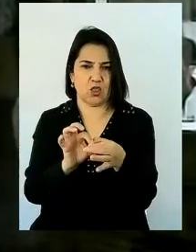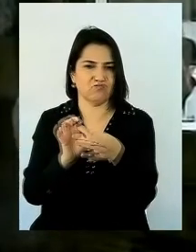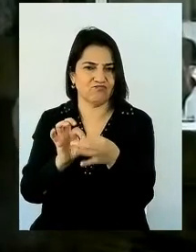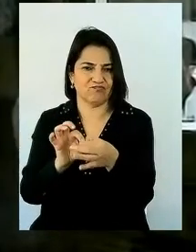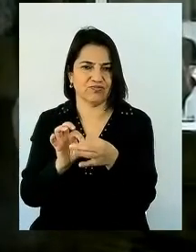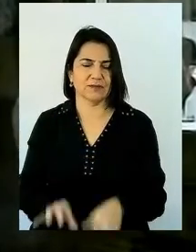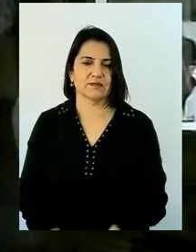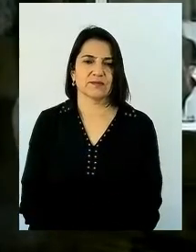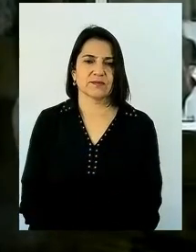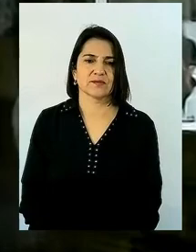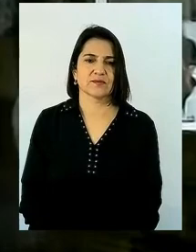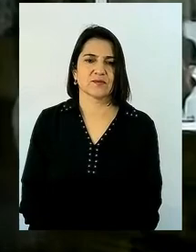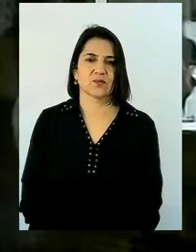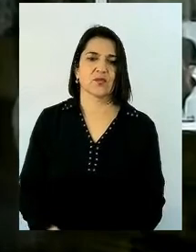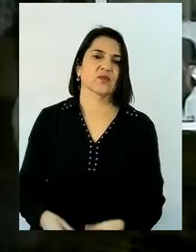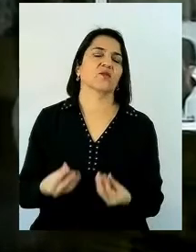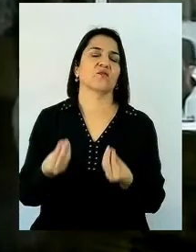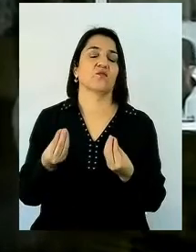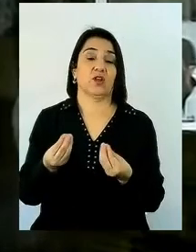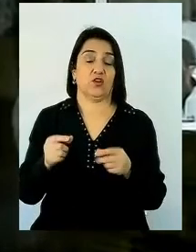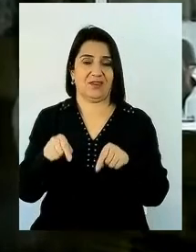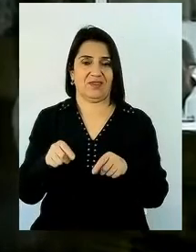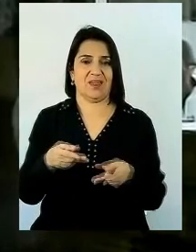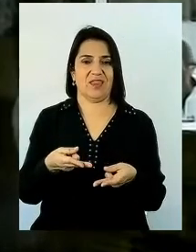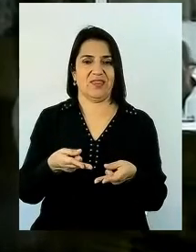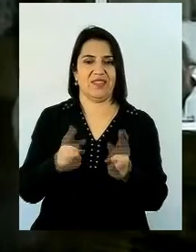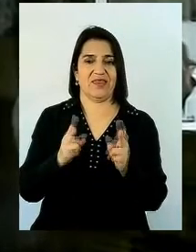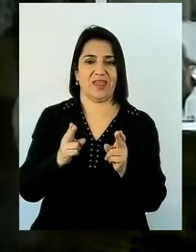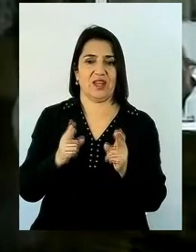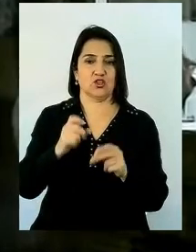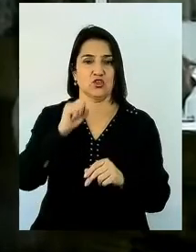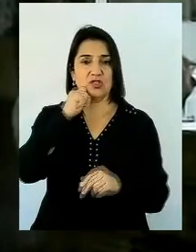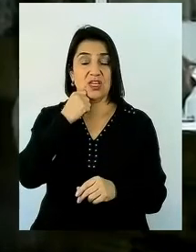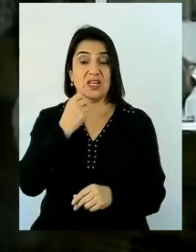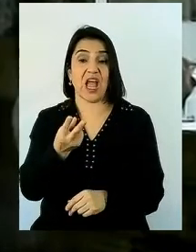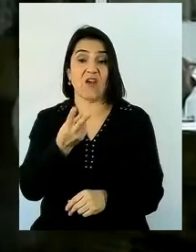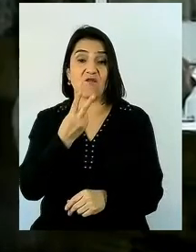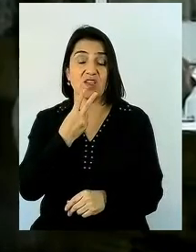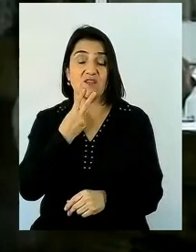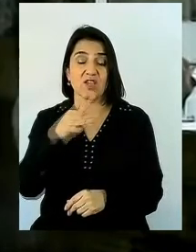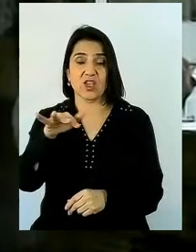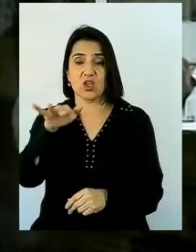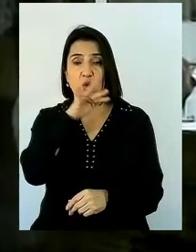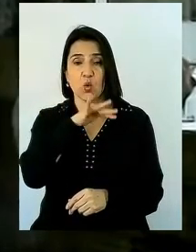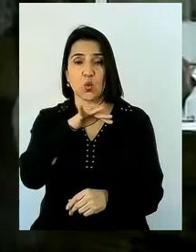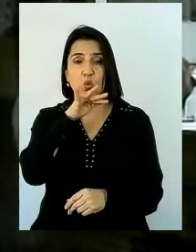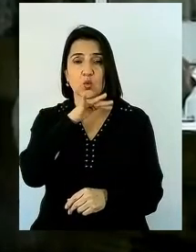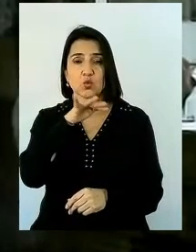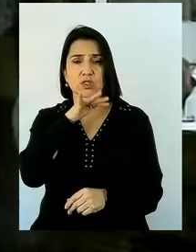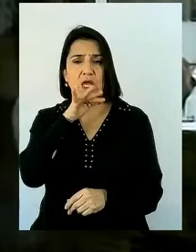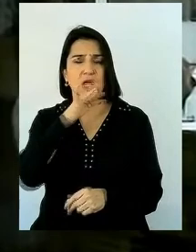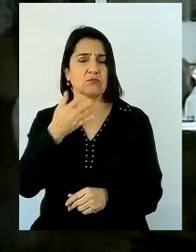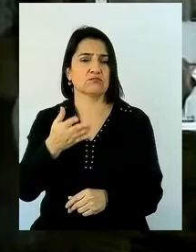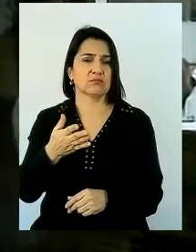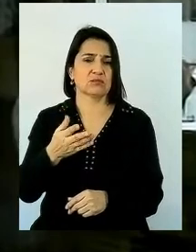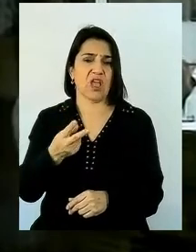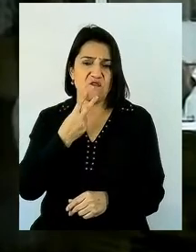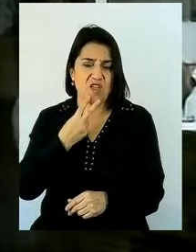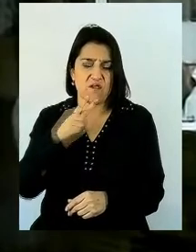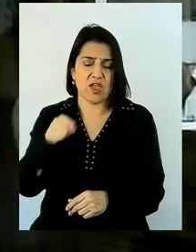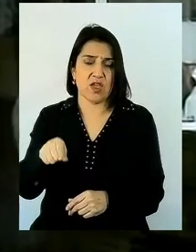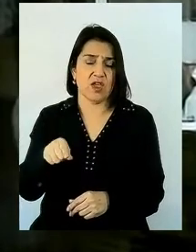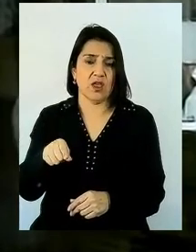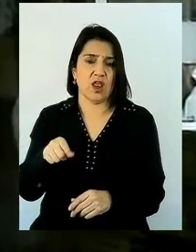Bueno, este derecho es al habitar, usar, ocupar, producir, gobernar y disfrutar nuestras ciudades, nuestro